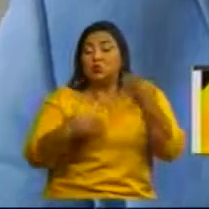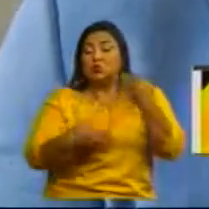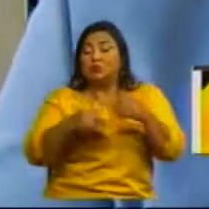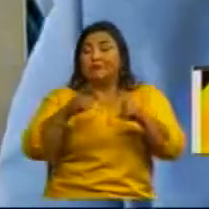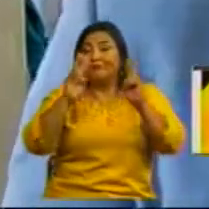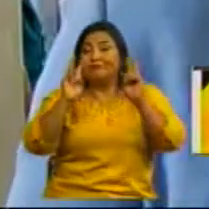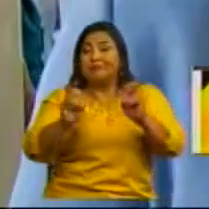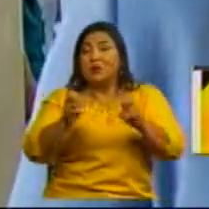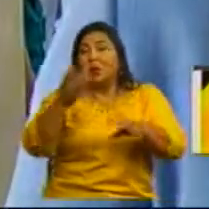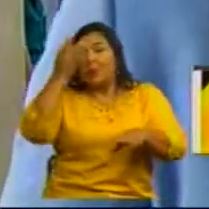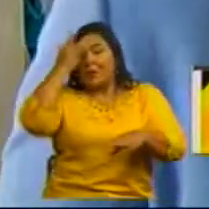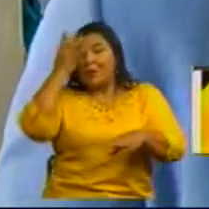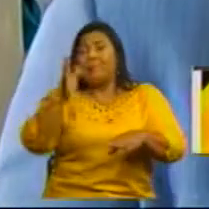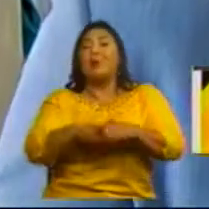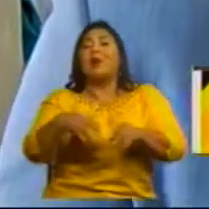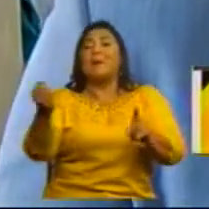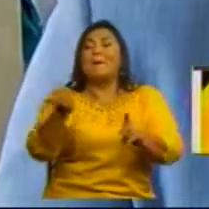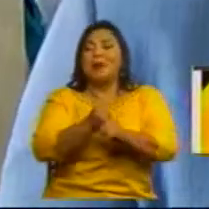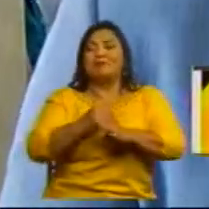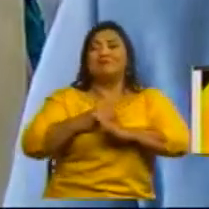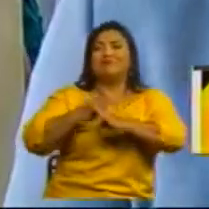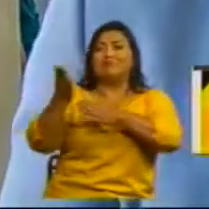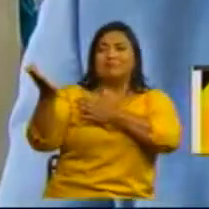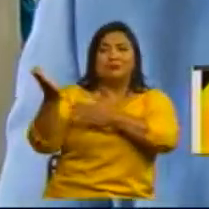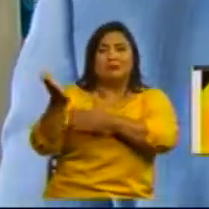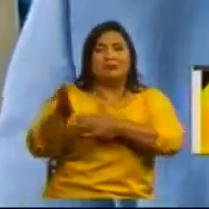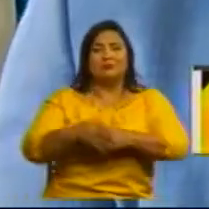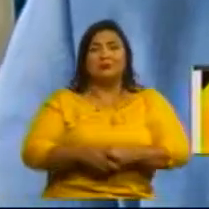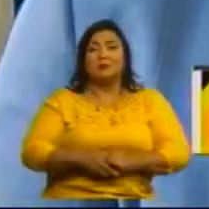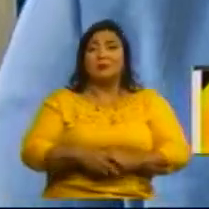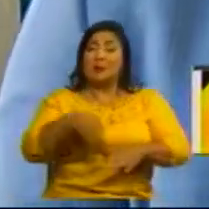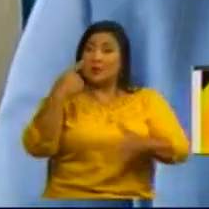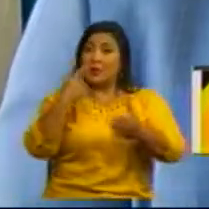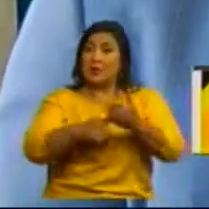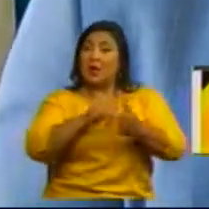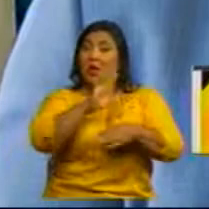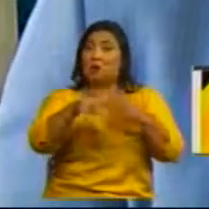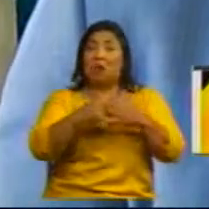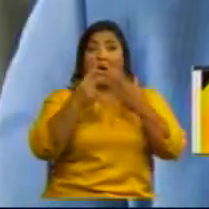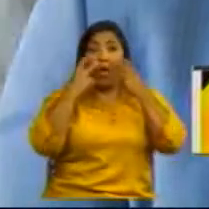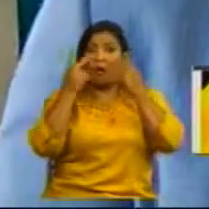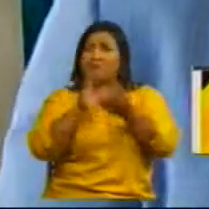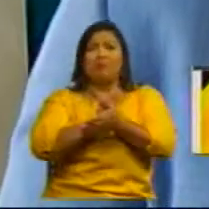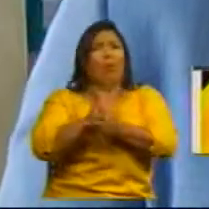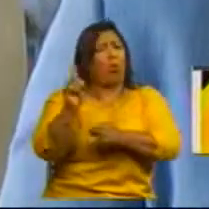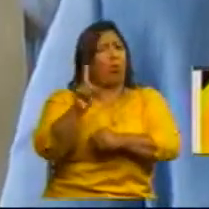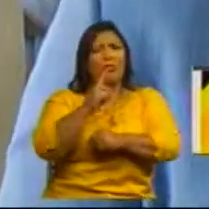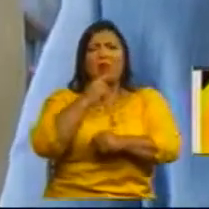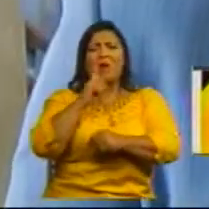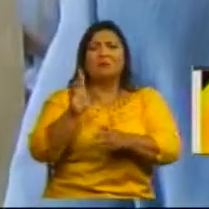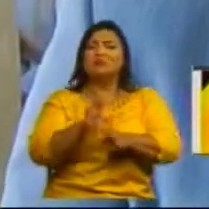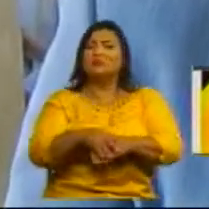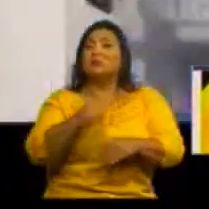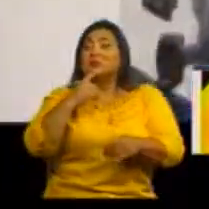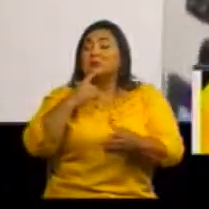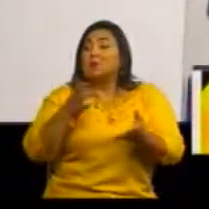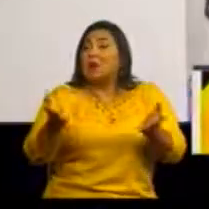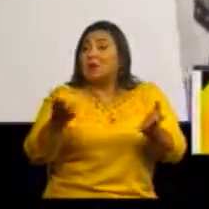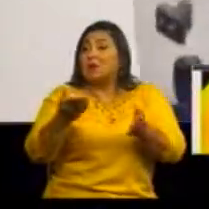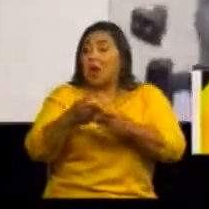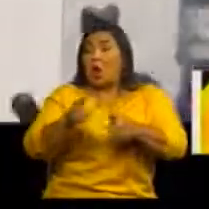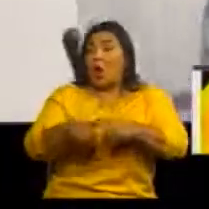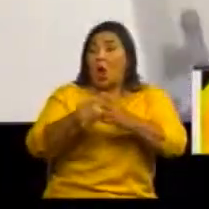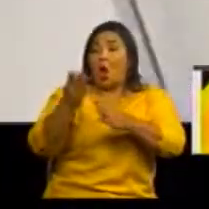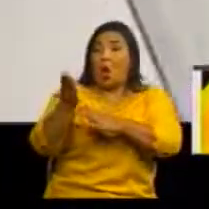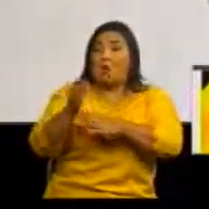tema por un delito de ataque y resistencia, que a todas luces no lo es, que es solamente contravencional. Y así